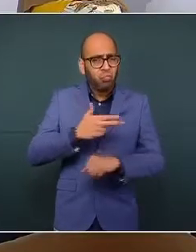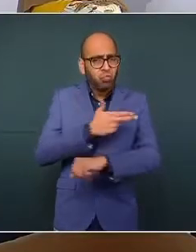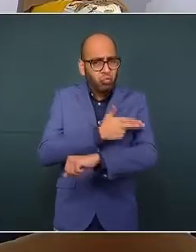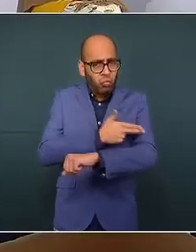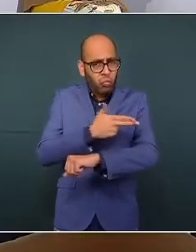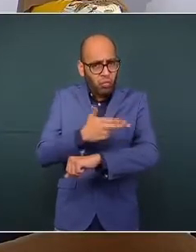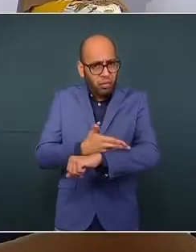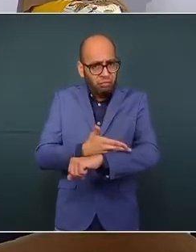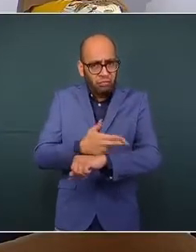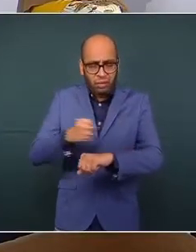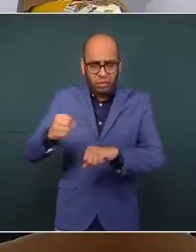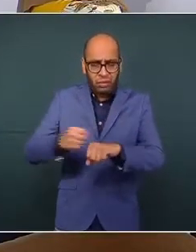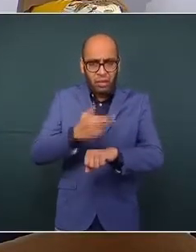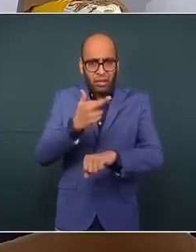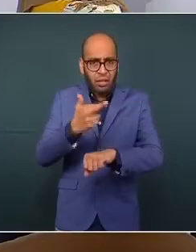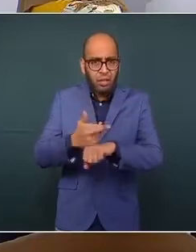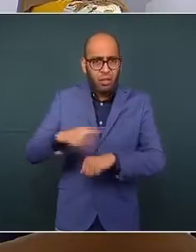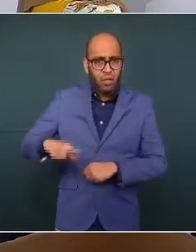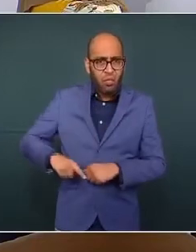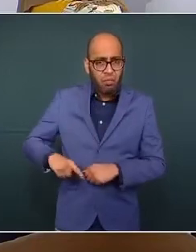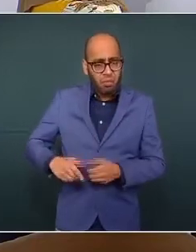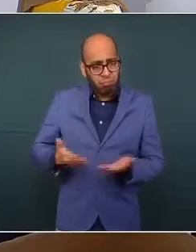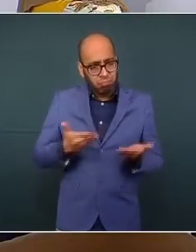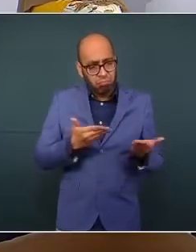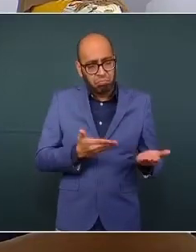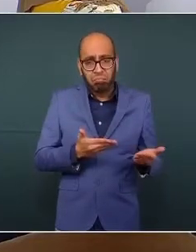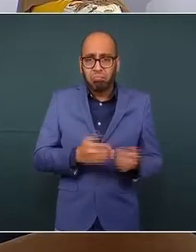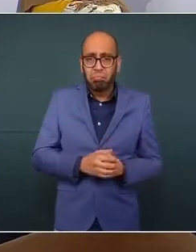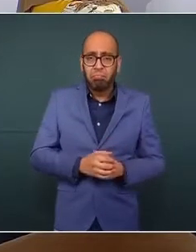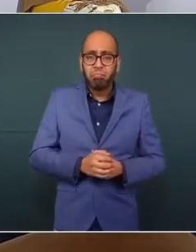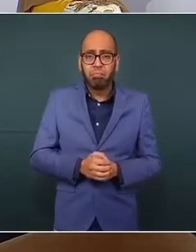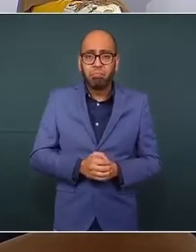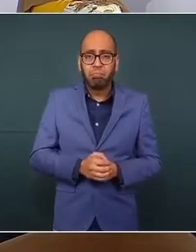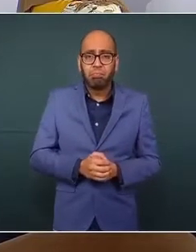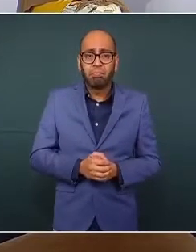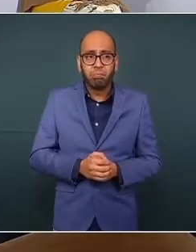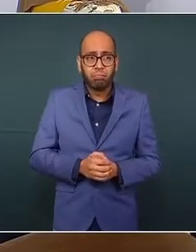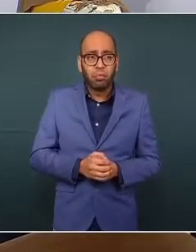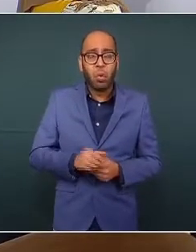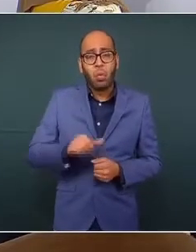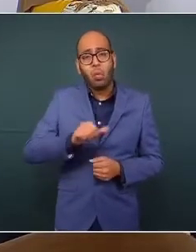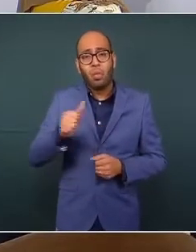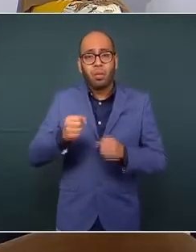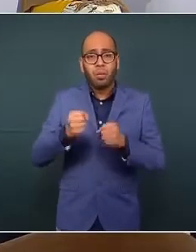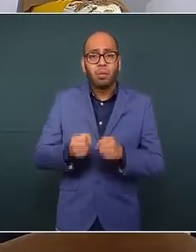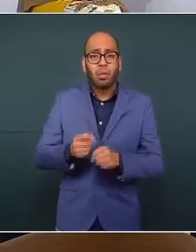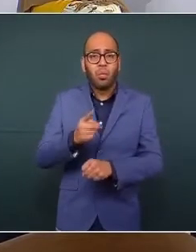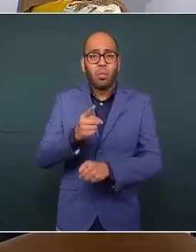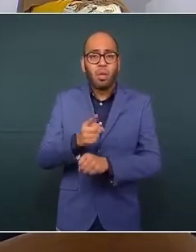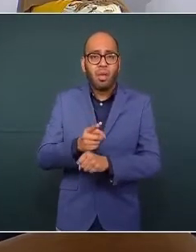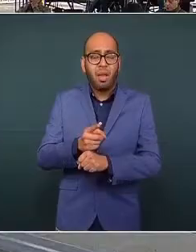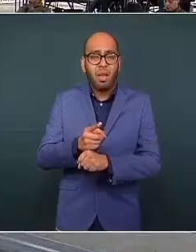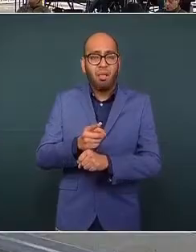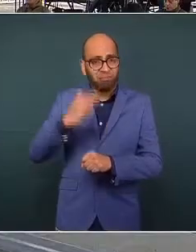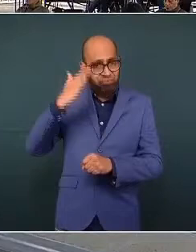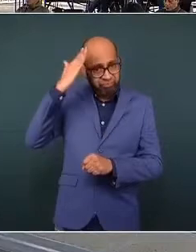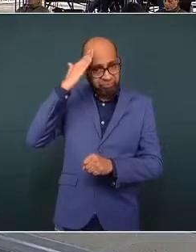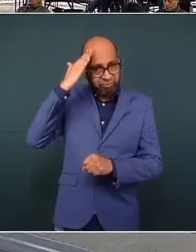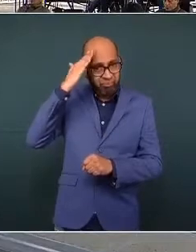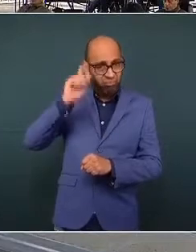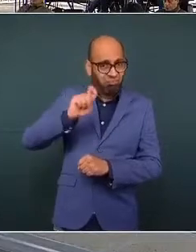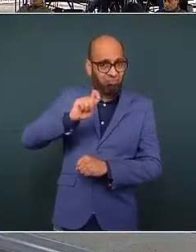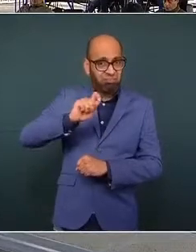honesta la secretaria de Gobernación. Y del Gabinete de Seguridad o de los